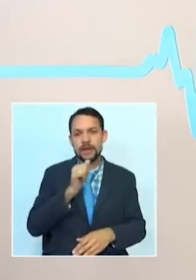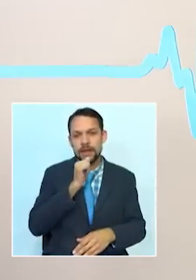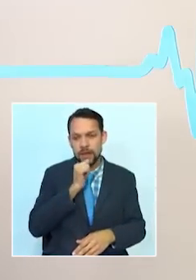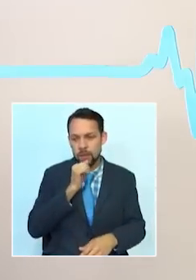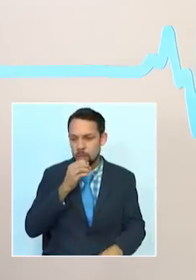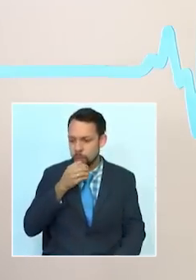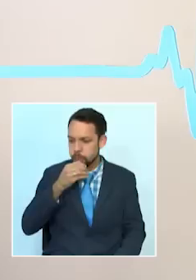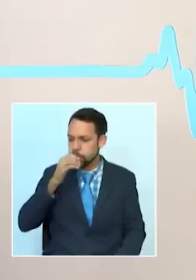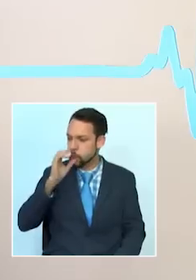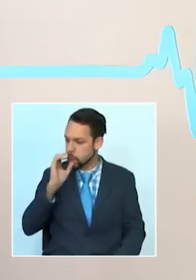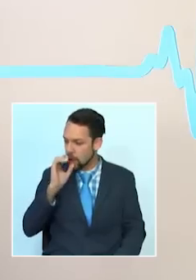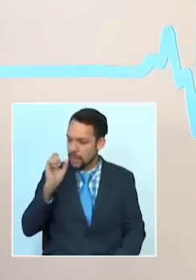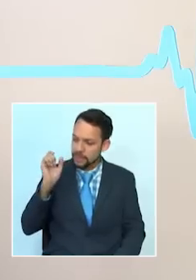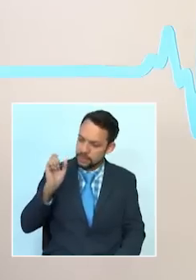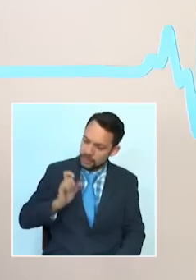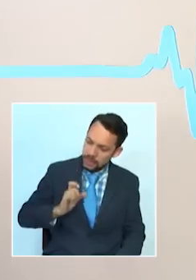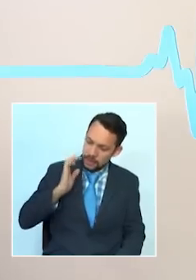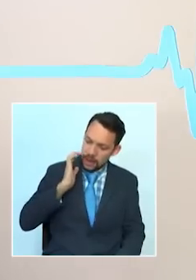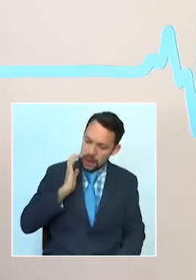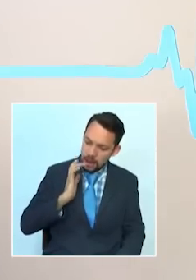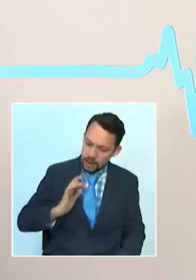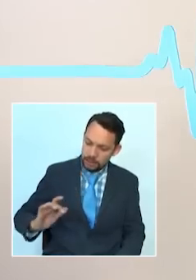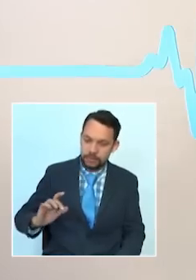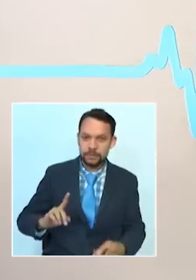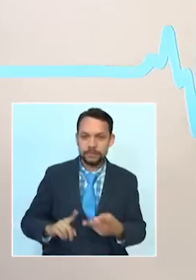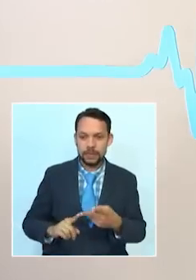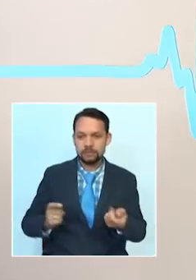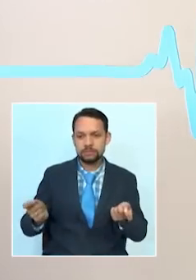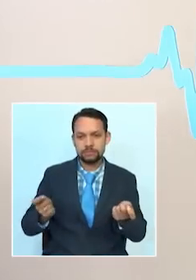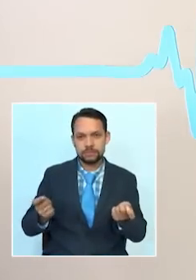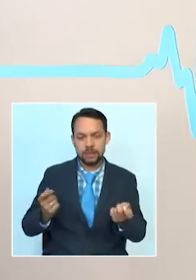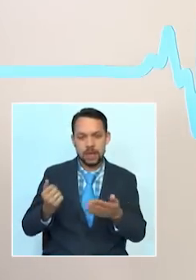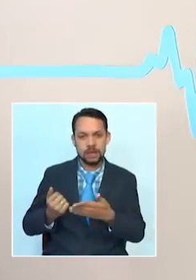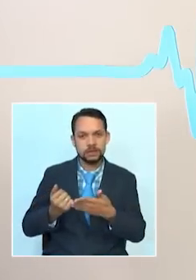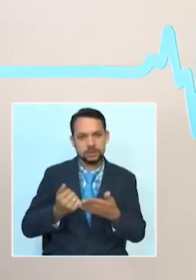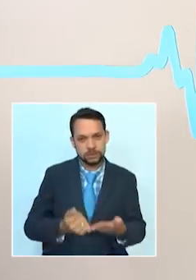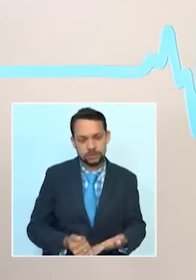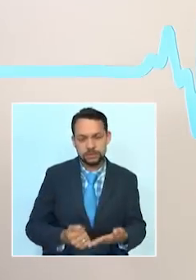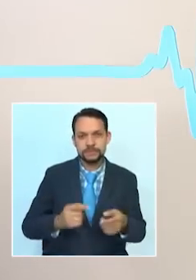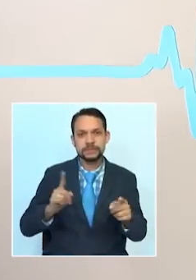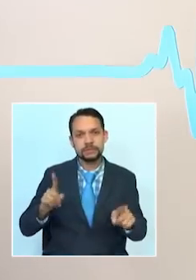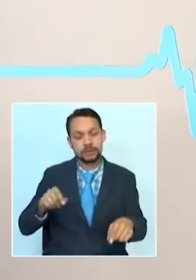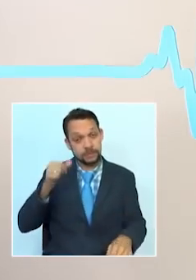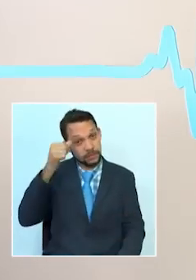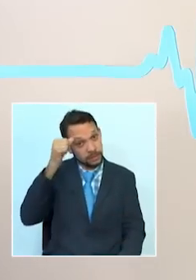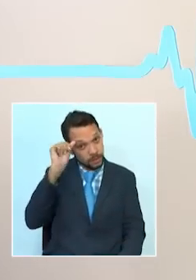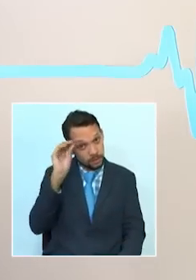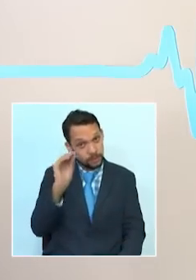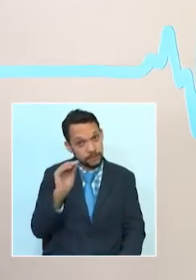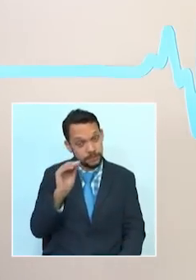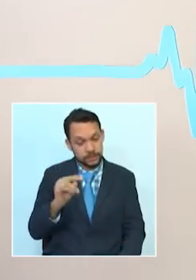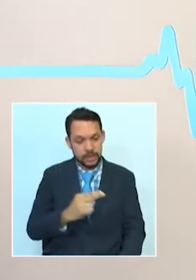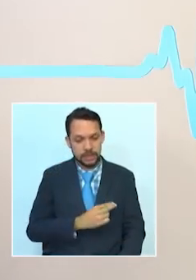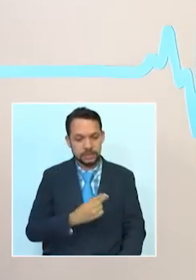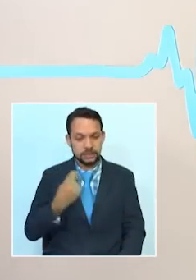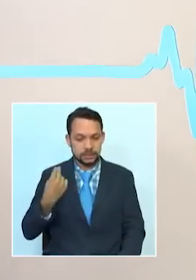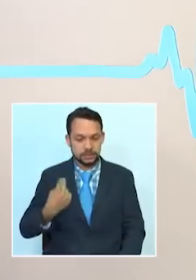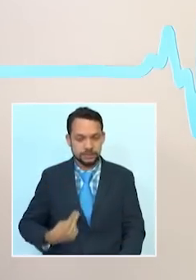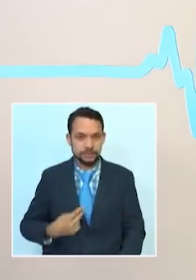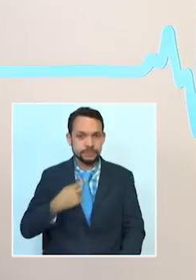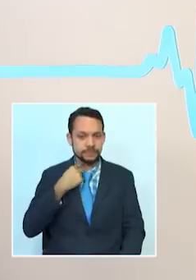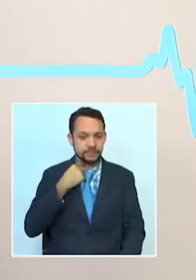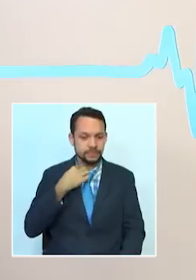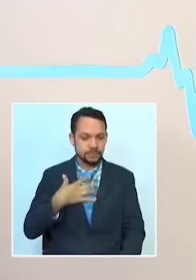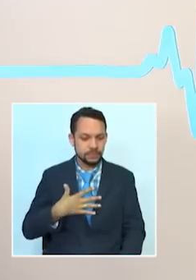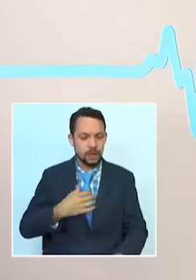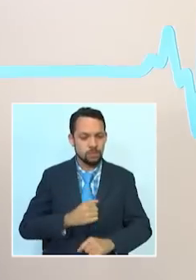y su cuerpo está trabando Bien y usted no está reteniendo de esta forma le va a ayudar recordemos que desde la medicina china el hipotiroidismo tiene